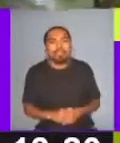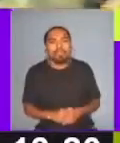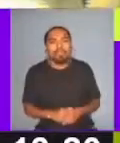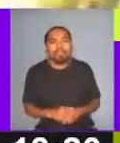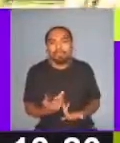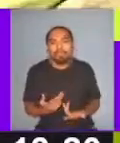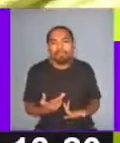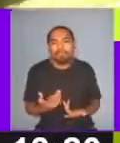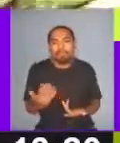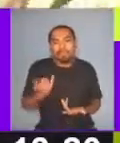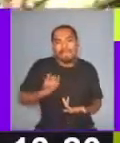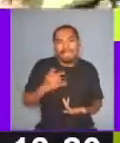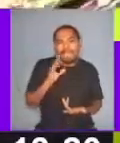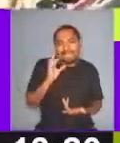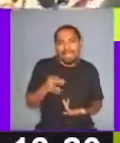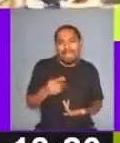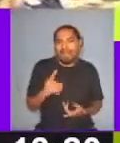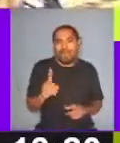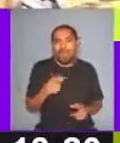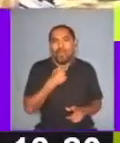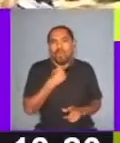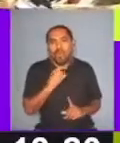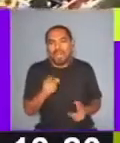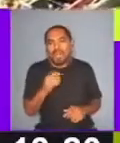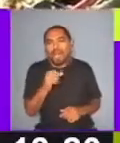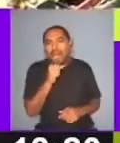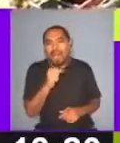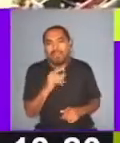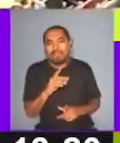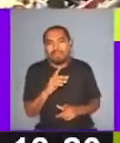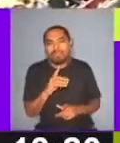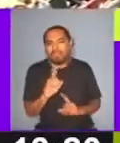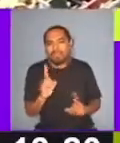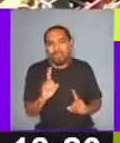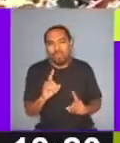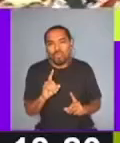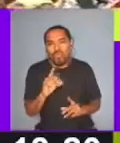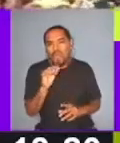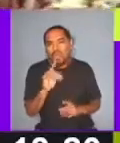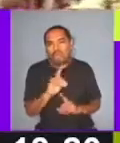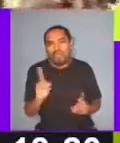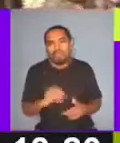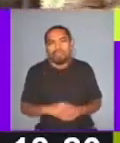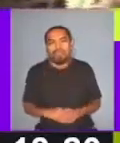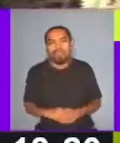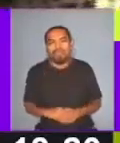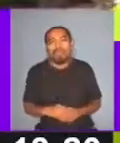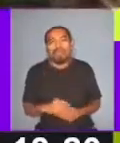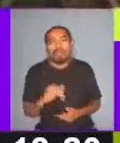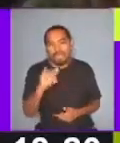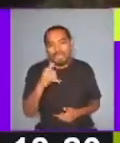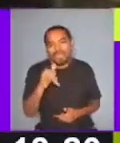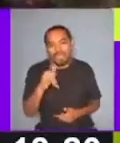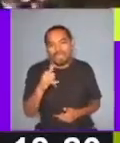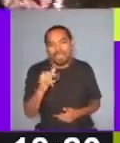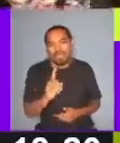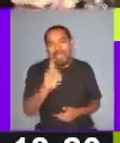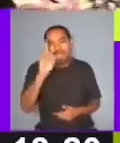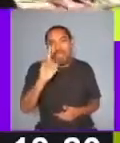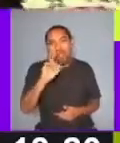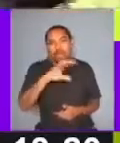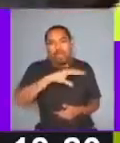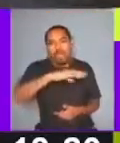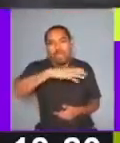Pero no no no quiere hablar pero no importa s me dicen ahí que sí con el dedo que esto viene de la zona de la quebrada Mariana que son las